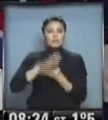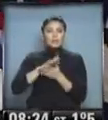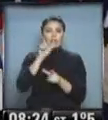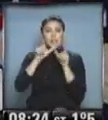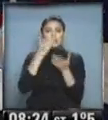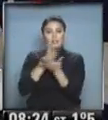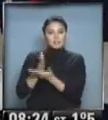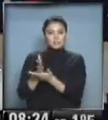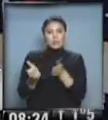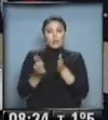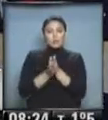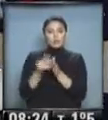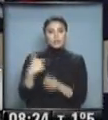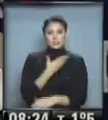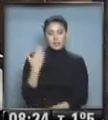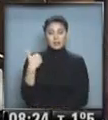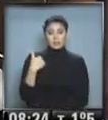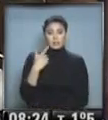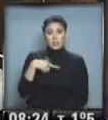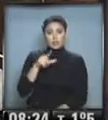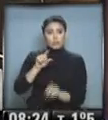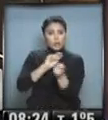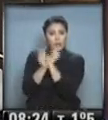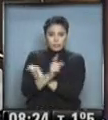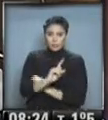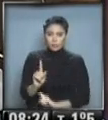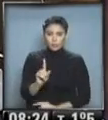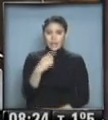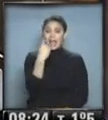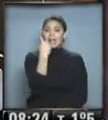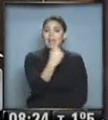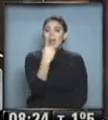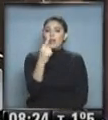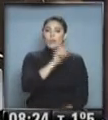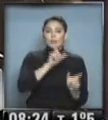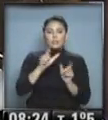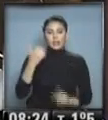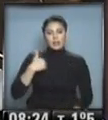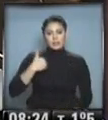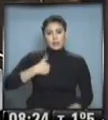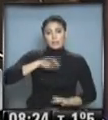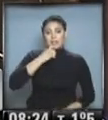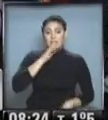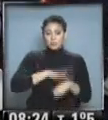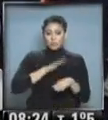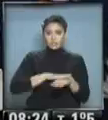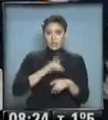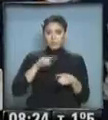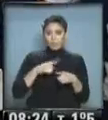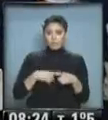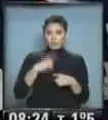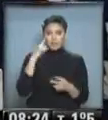con la sociedad argentina, y de la cual no nos vamos a mover. Cada uno de los argentinos, sobre todo los que tenemos responsabilidades